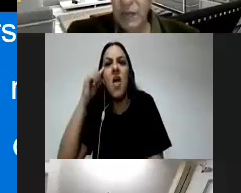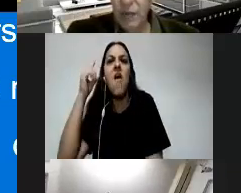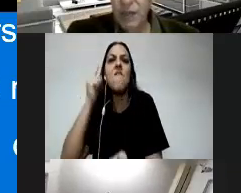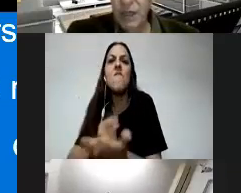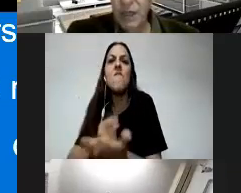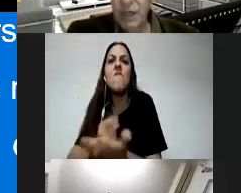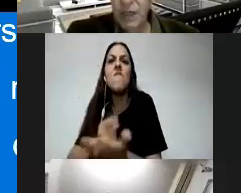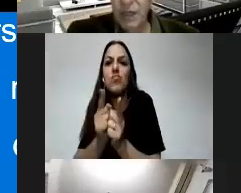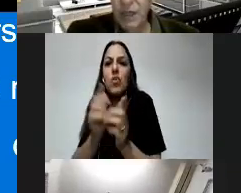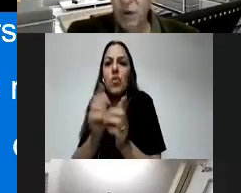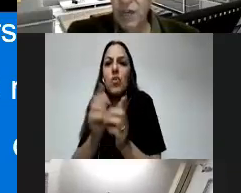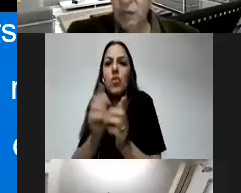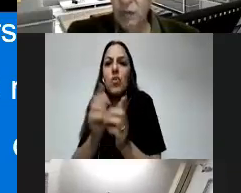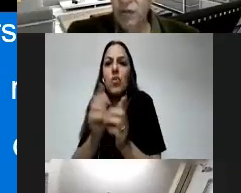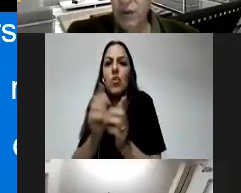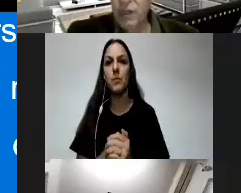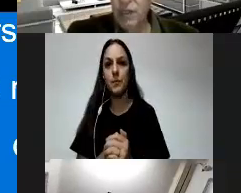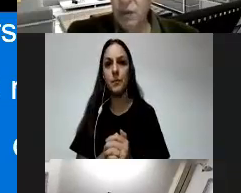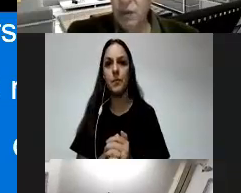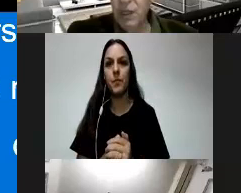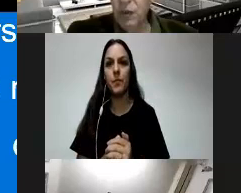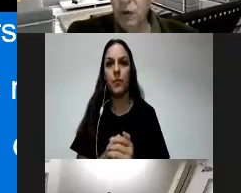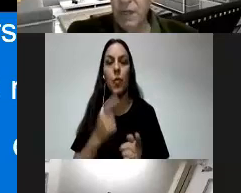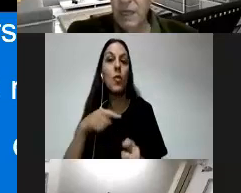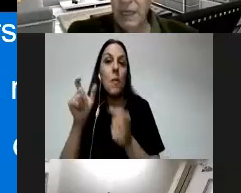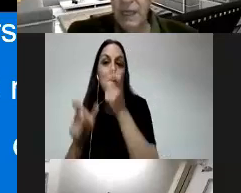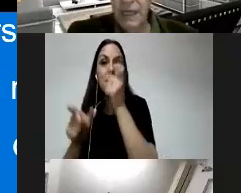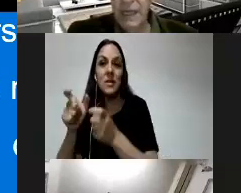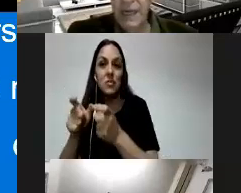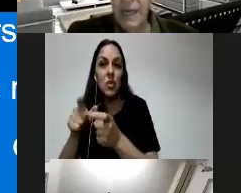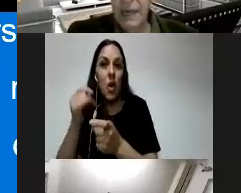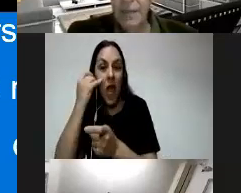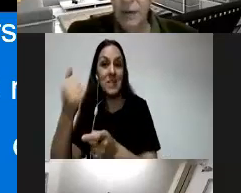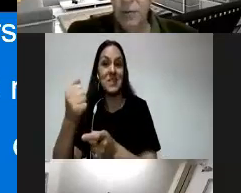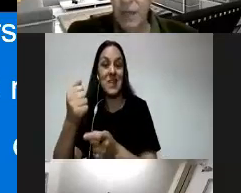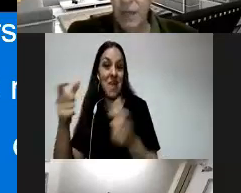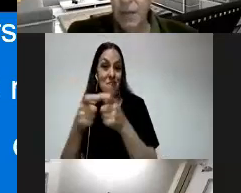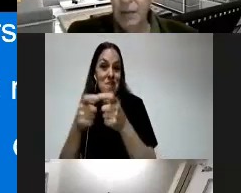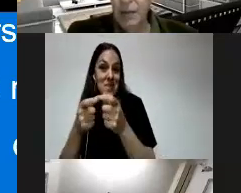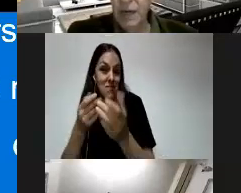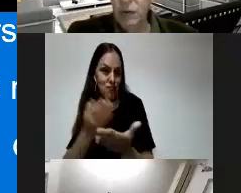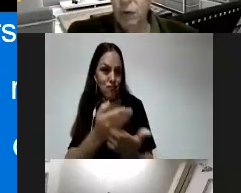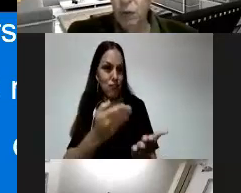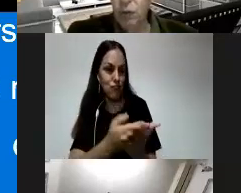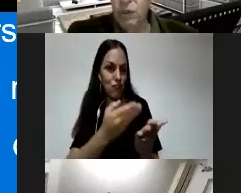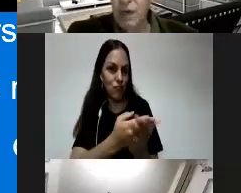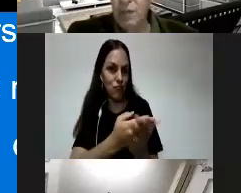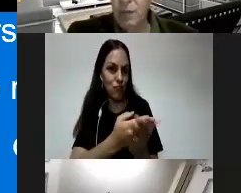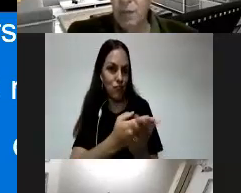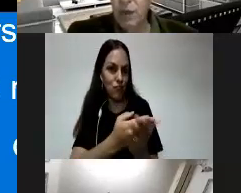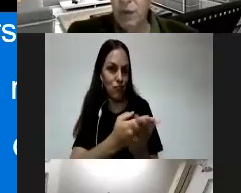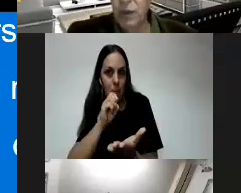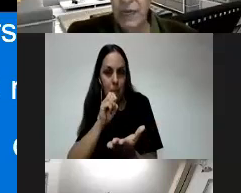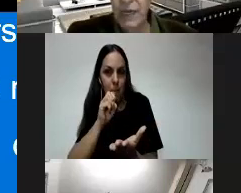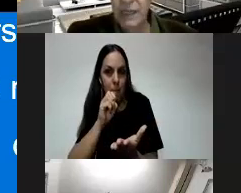Considerando que aun cuando los actores ya hubiesen obtenido los pasajes que reclamaron para viajar todos juntos en el mismo